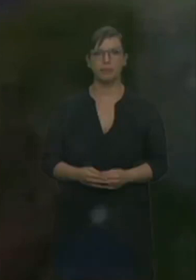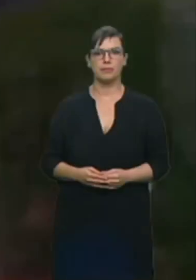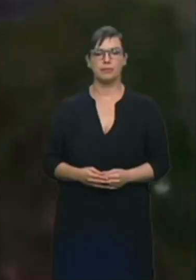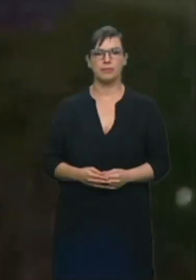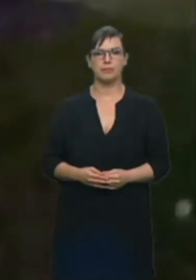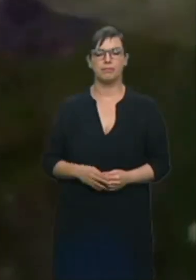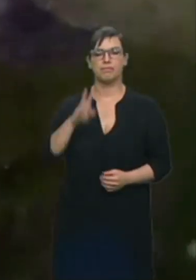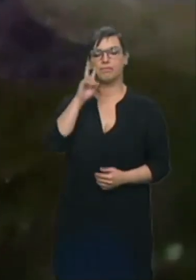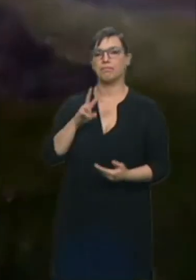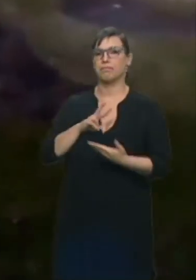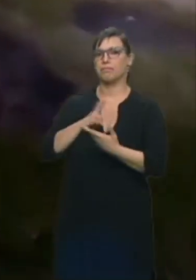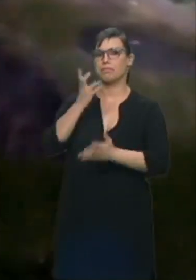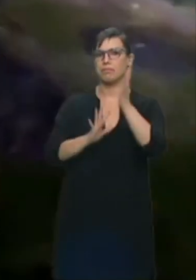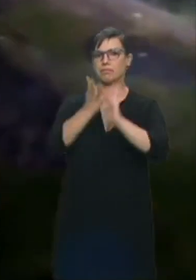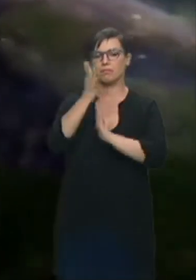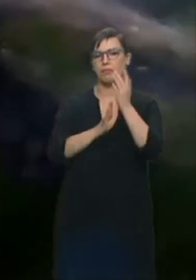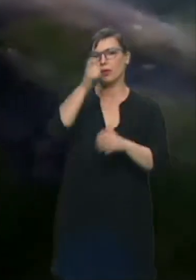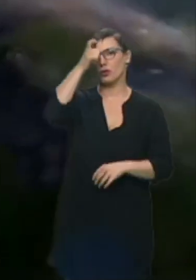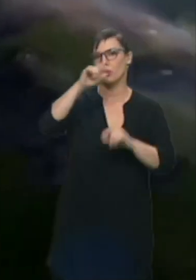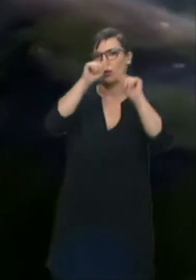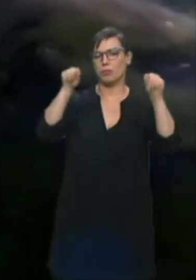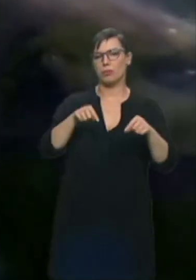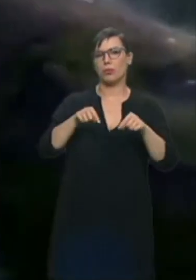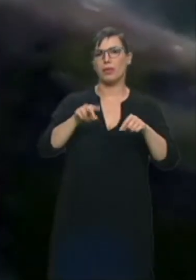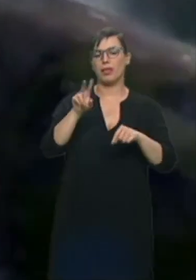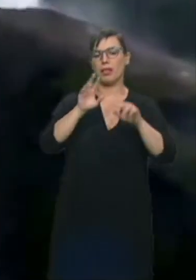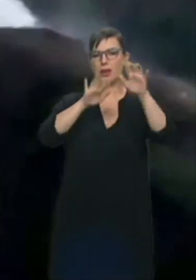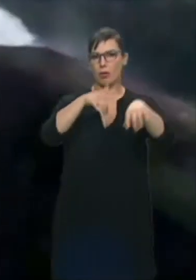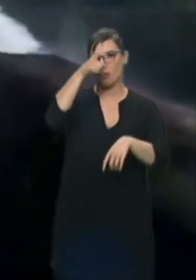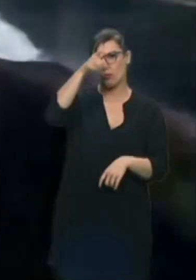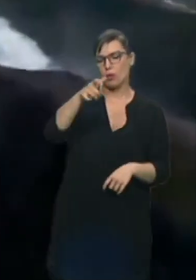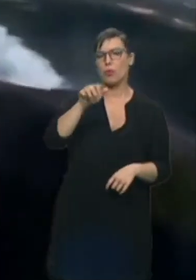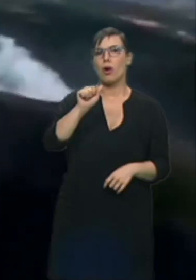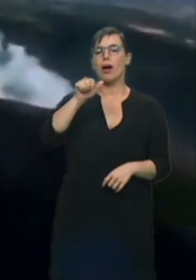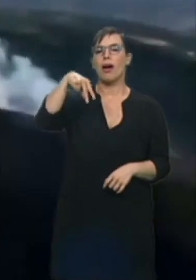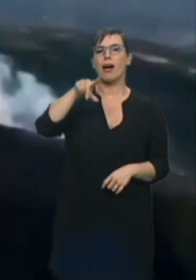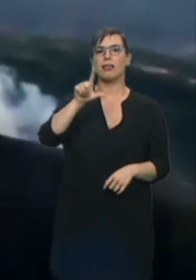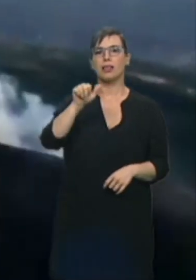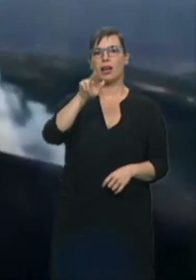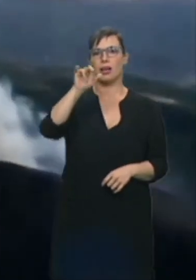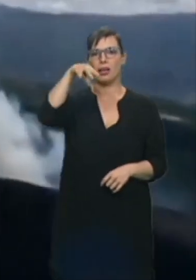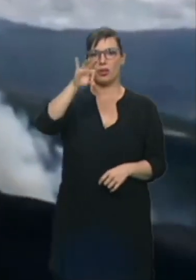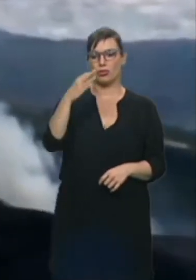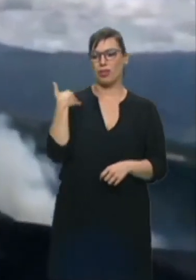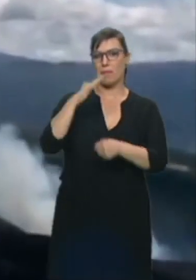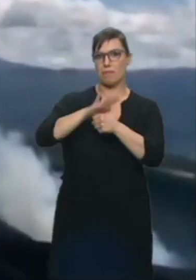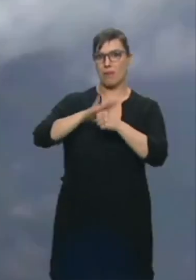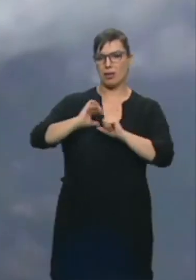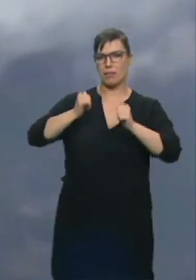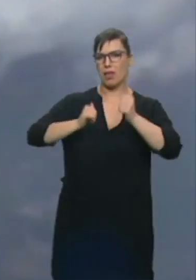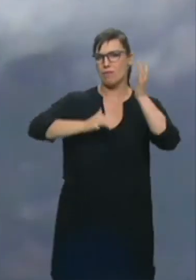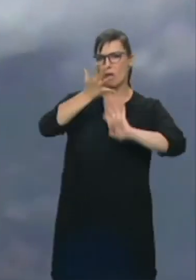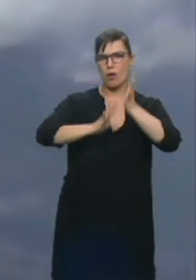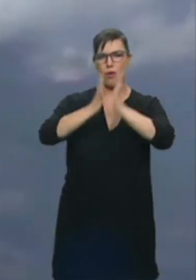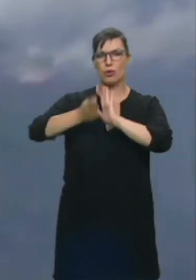Es el incendio que se ha declarado en Angiarinos del Sil, en la provincia de León. El fuego sigue activo desde el martes a pesar del trabajo de hasta